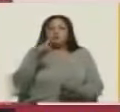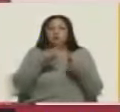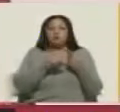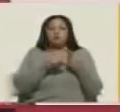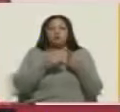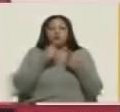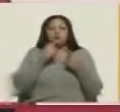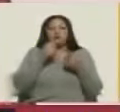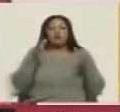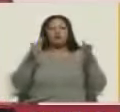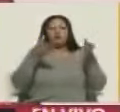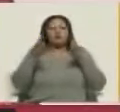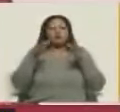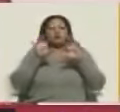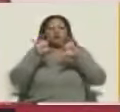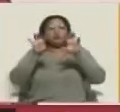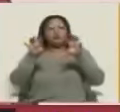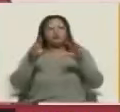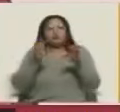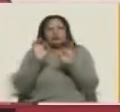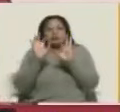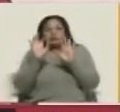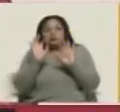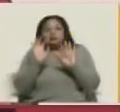dije en marzo jugando y casi que la pego.